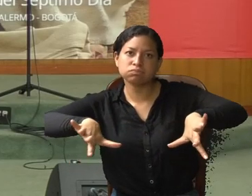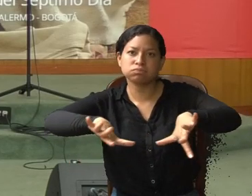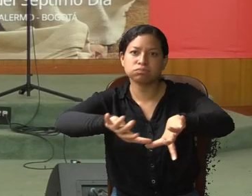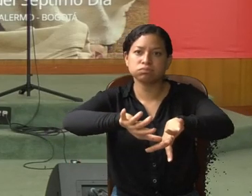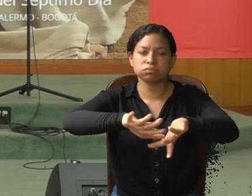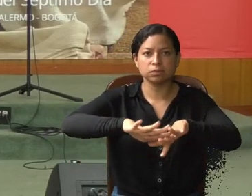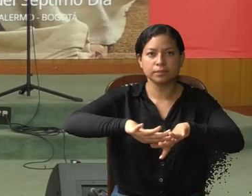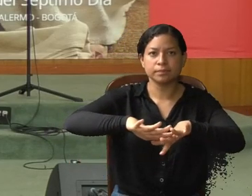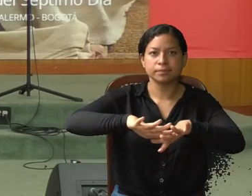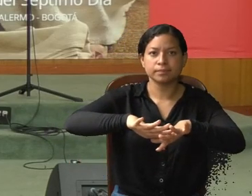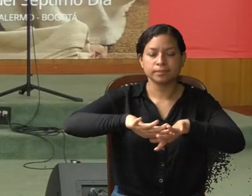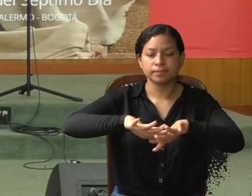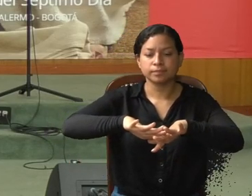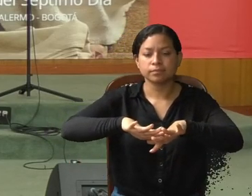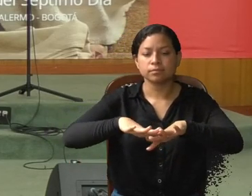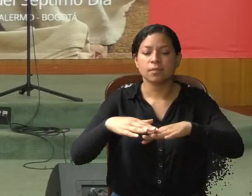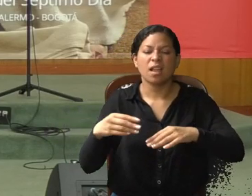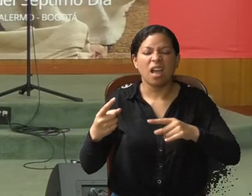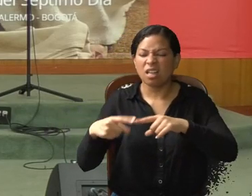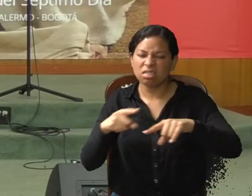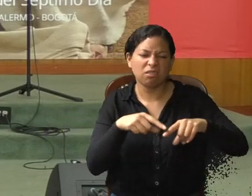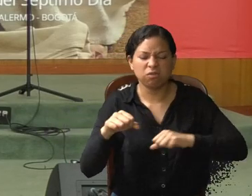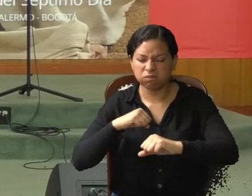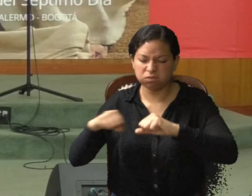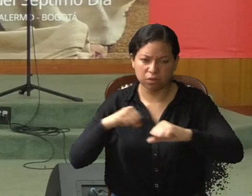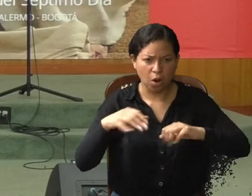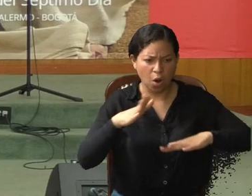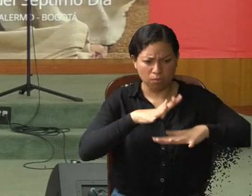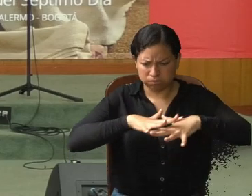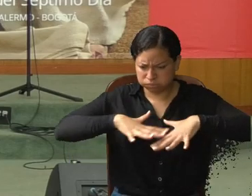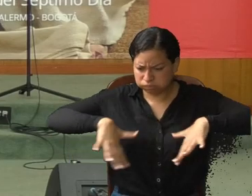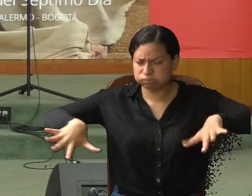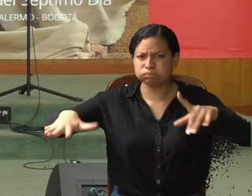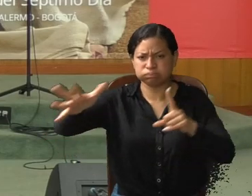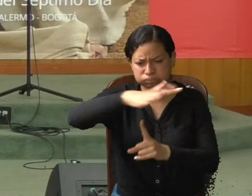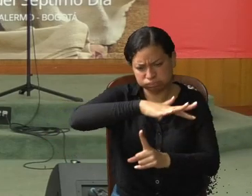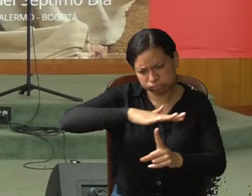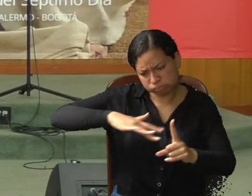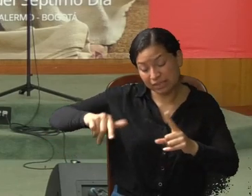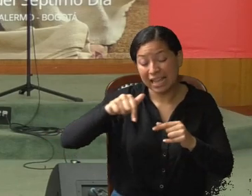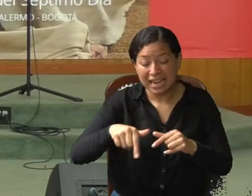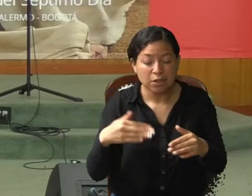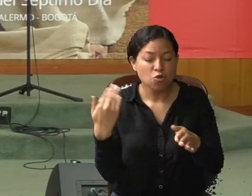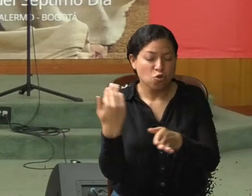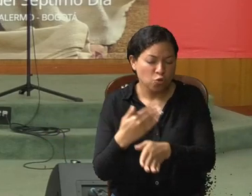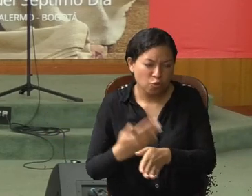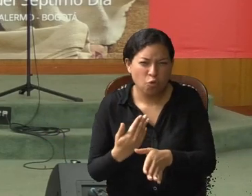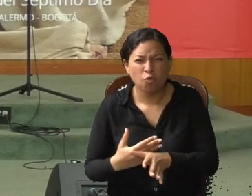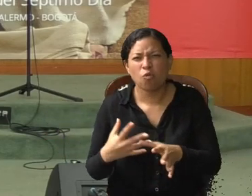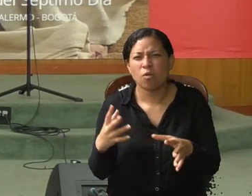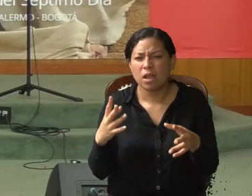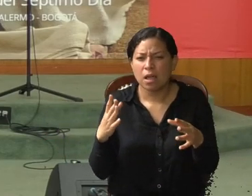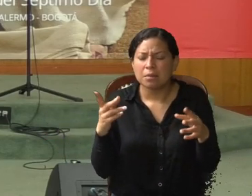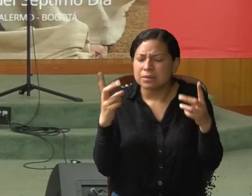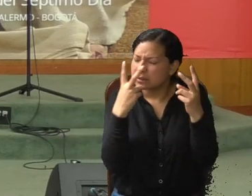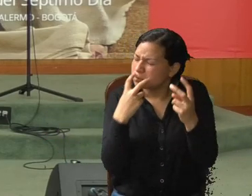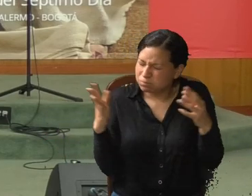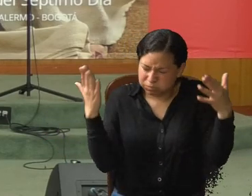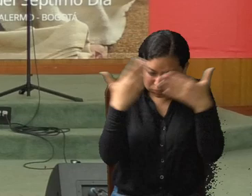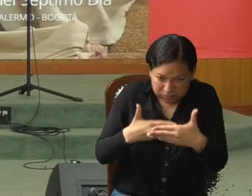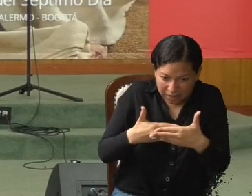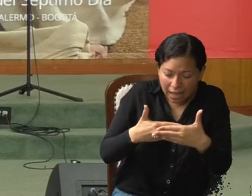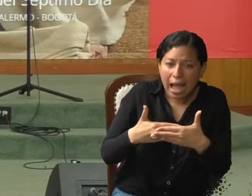la faz de las aguas. En este tipo de momentos, cuando hay caos, cuando hay aflicción, cuando hay tinieblas,